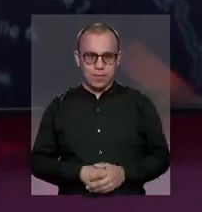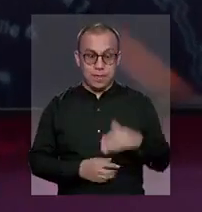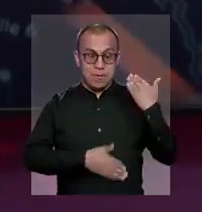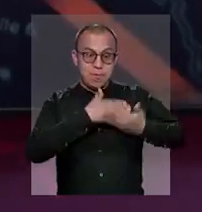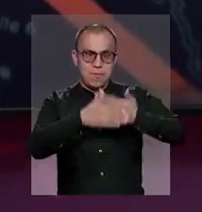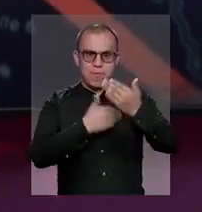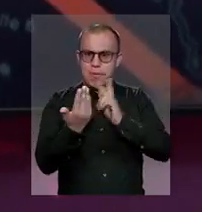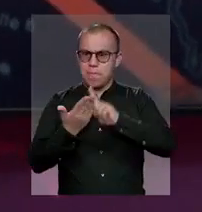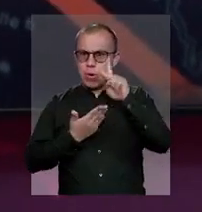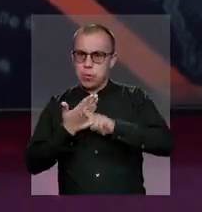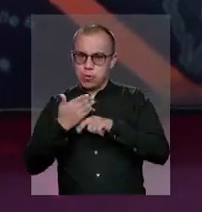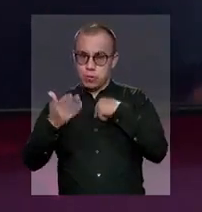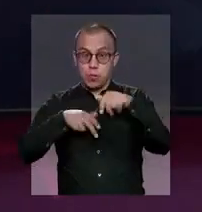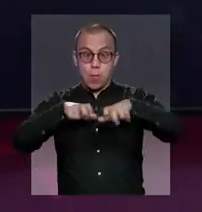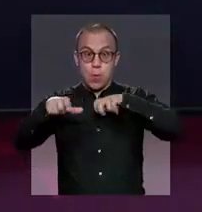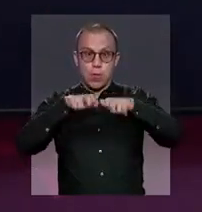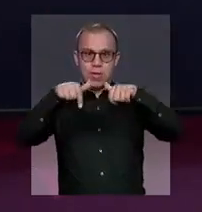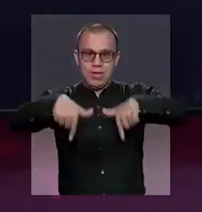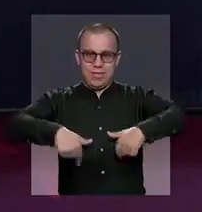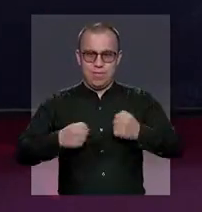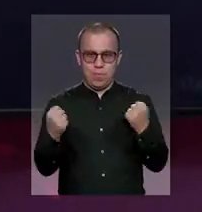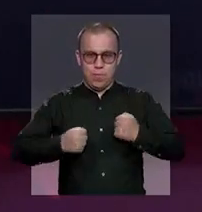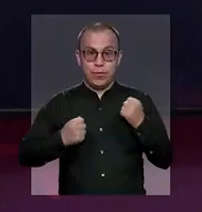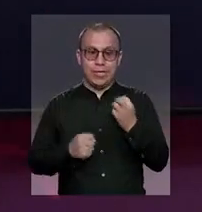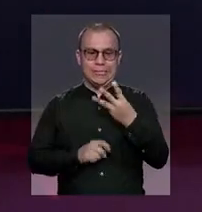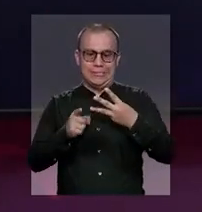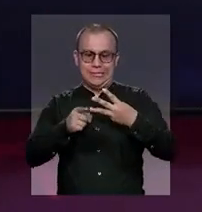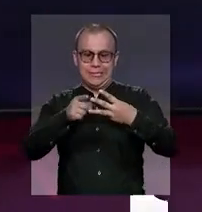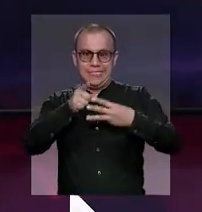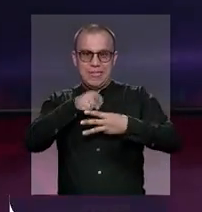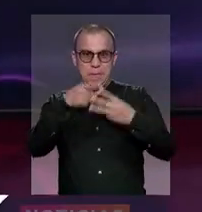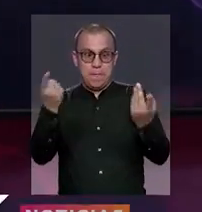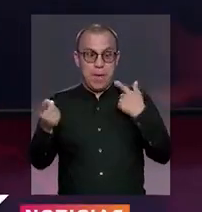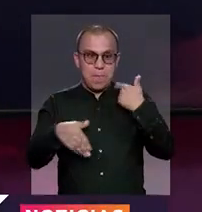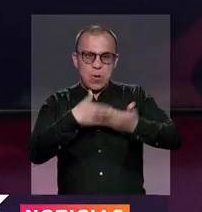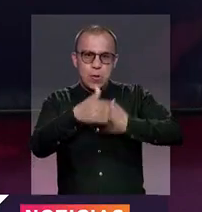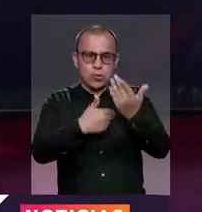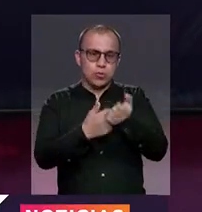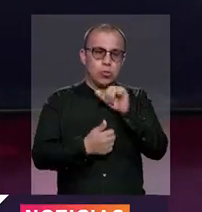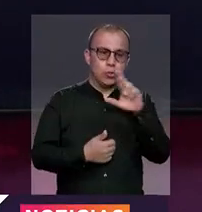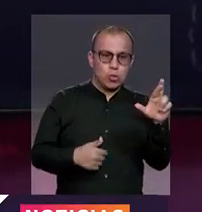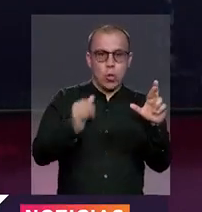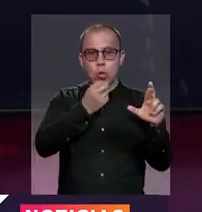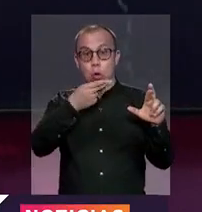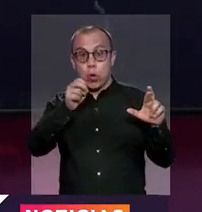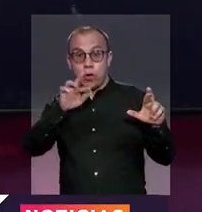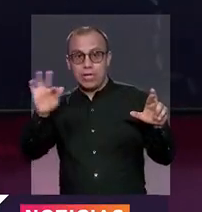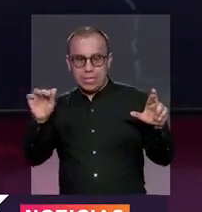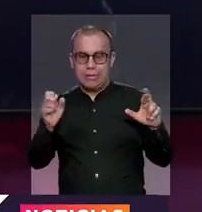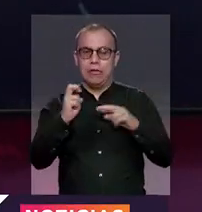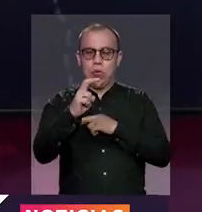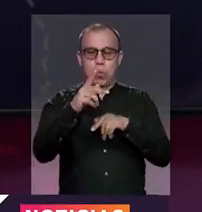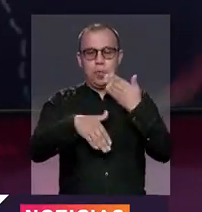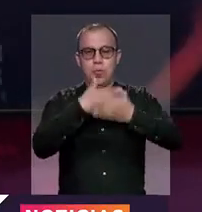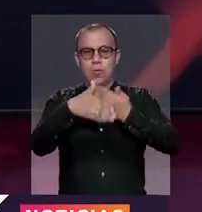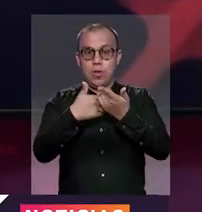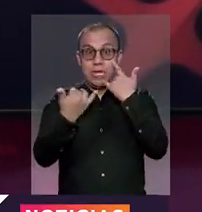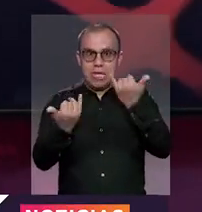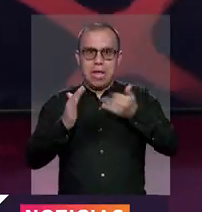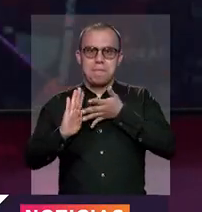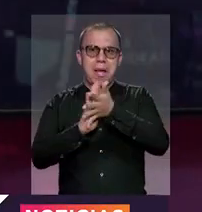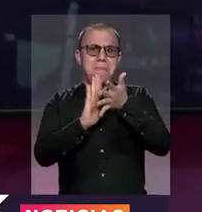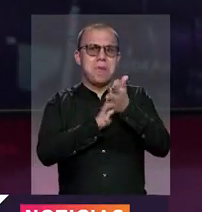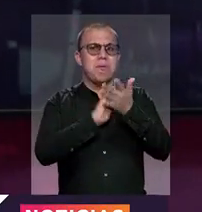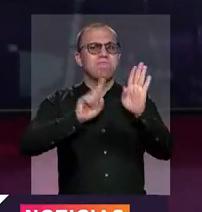Avanzan los proyectos de movilidad en la ciudad, tres que son clave para descongestionar sectores del sur, oriente y norte de la capital. Ya tienen publicados